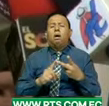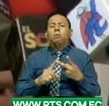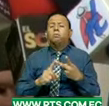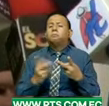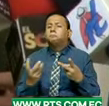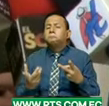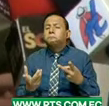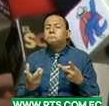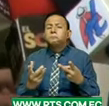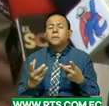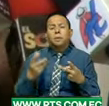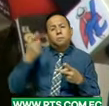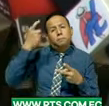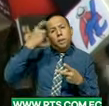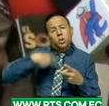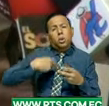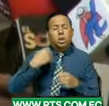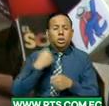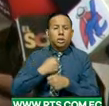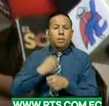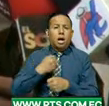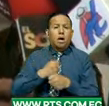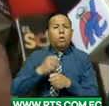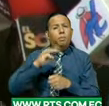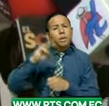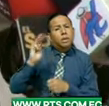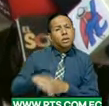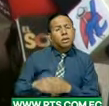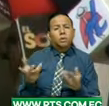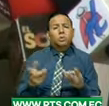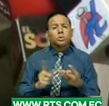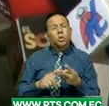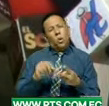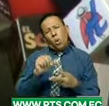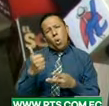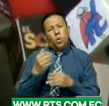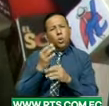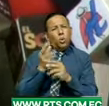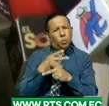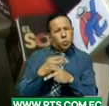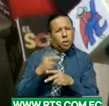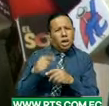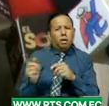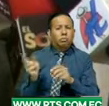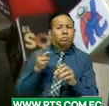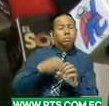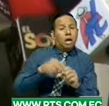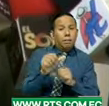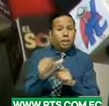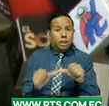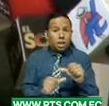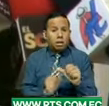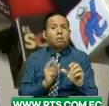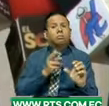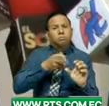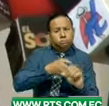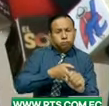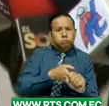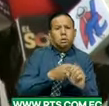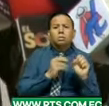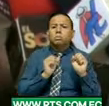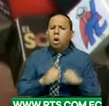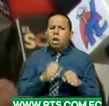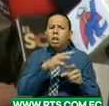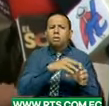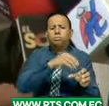para los funcionarios del Ministerio de Salud y otros funcionarios administrativos que estaban adentro en la parte penitenciaria para que